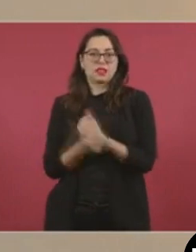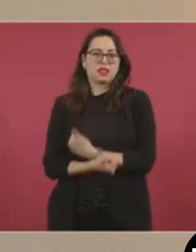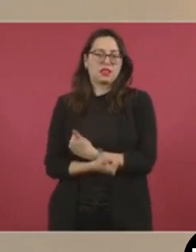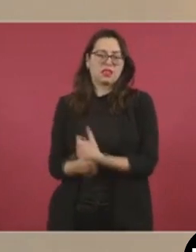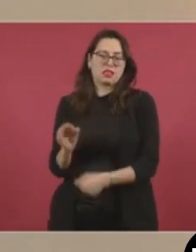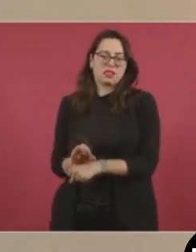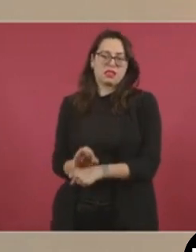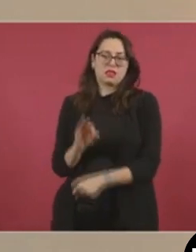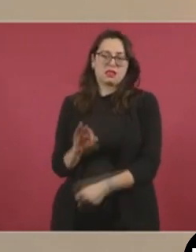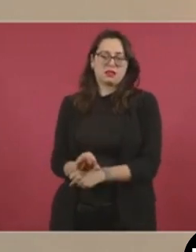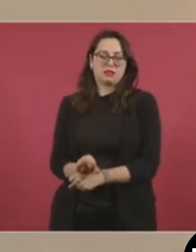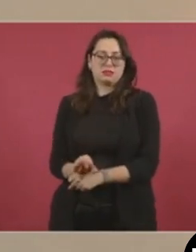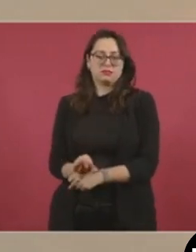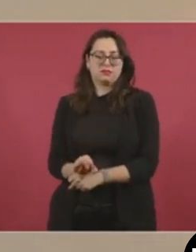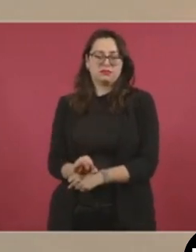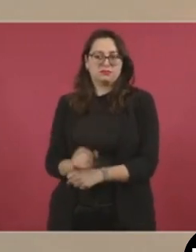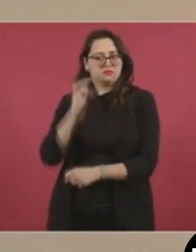encubrimiento.